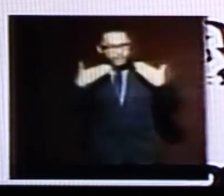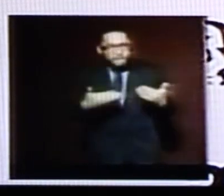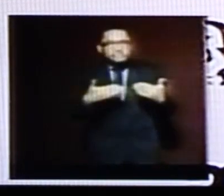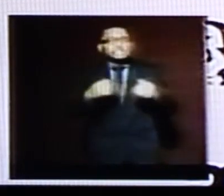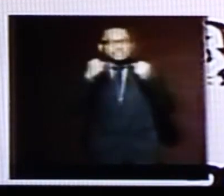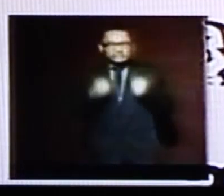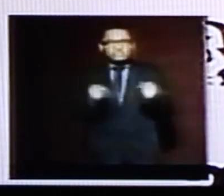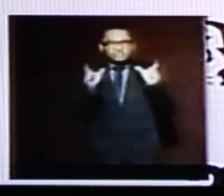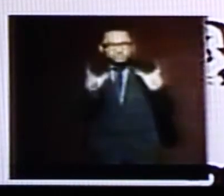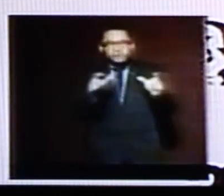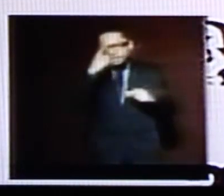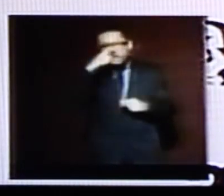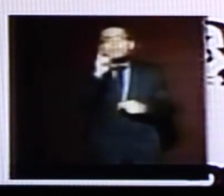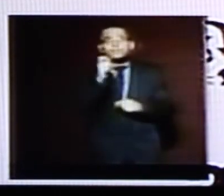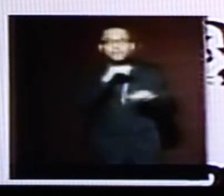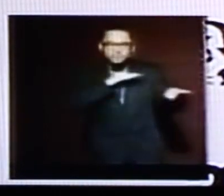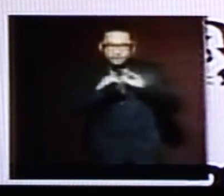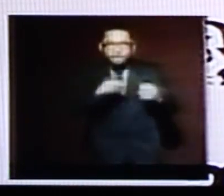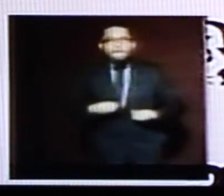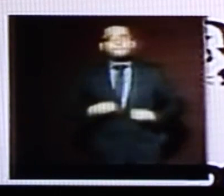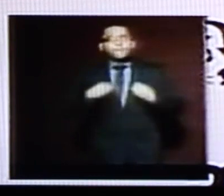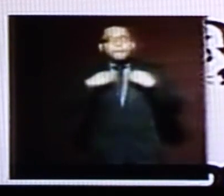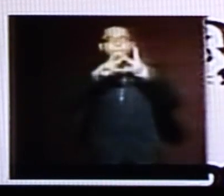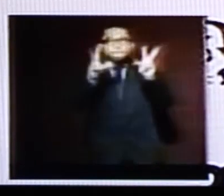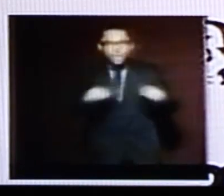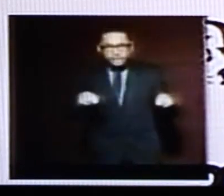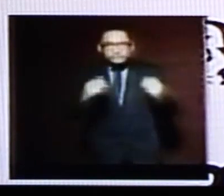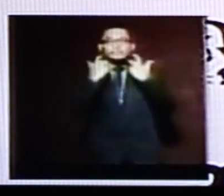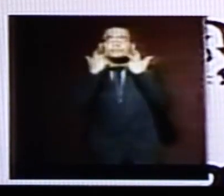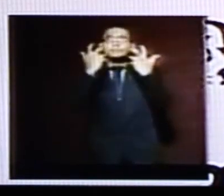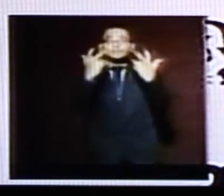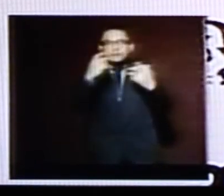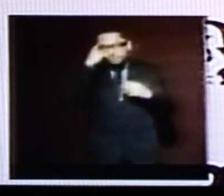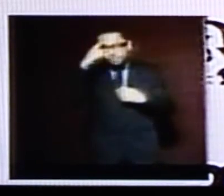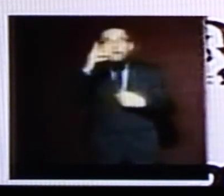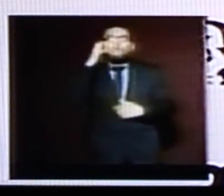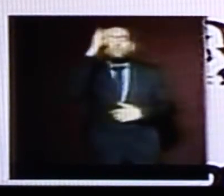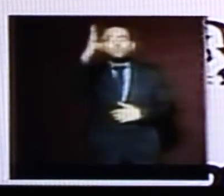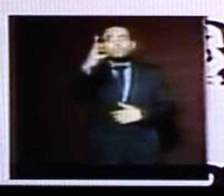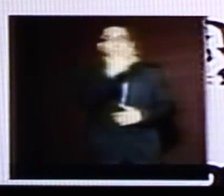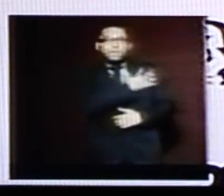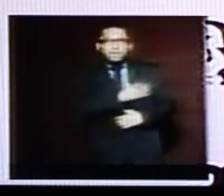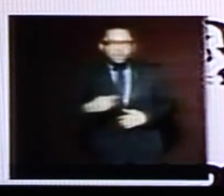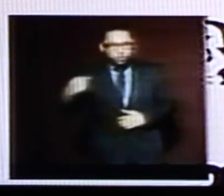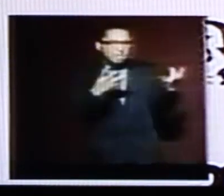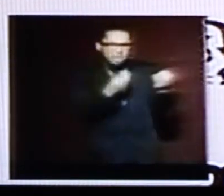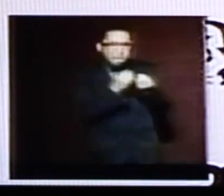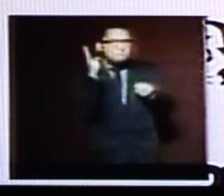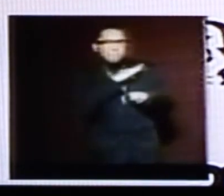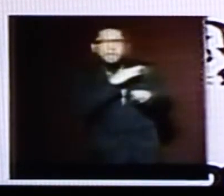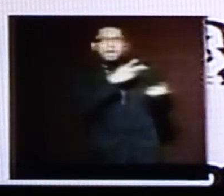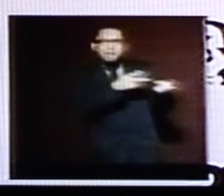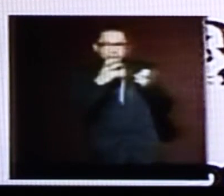seguridad para trabajar y vivir en paz y la esperanza de futuro para nuestros hijos Yo siempre te he hablado con la verdad